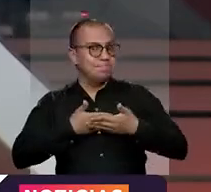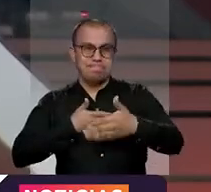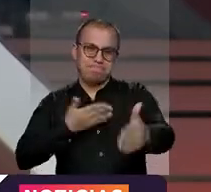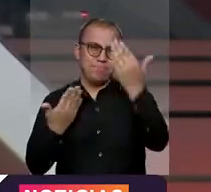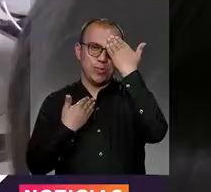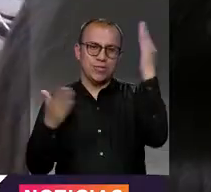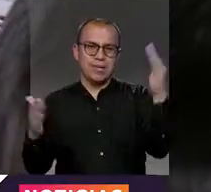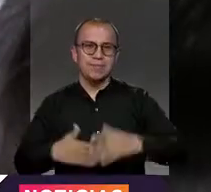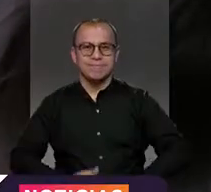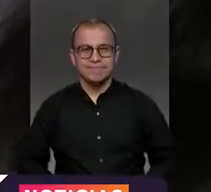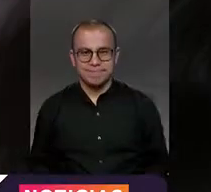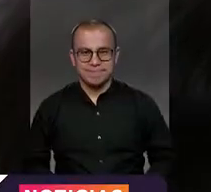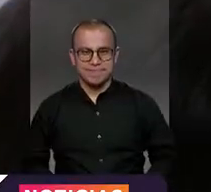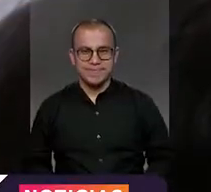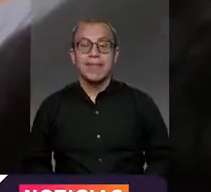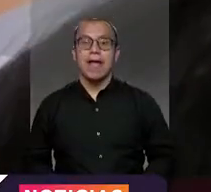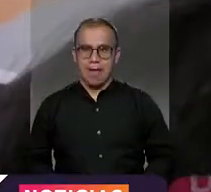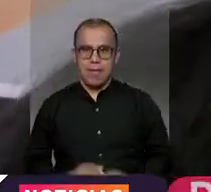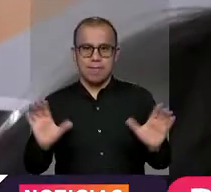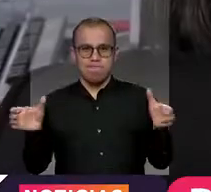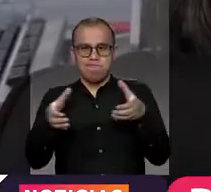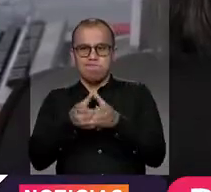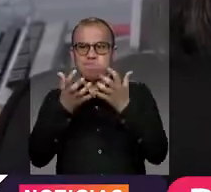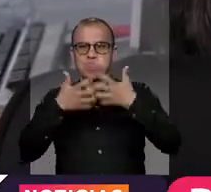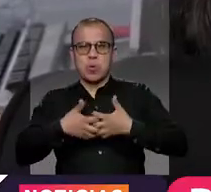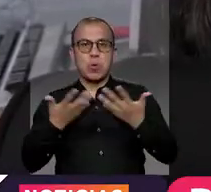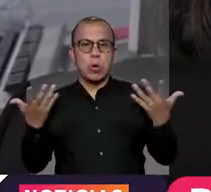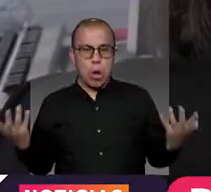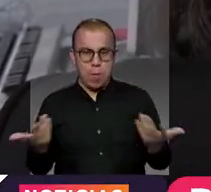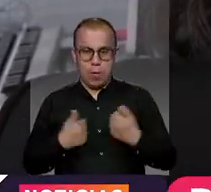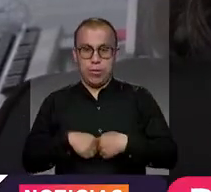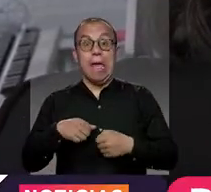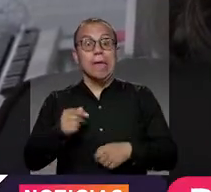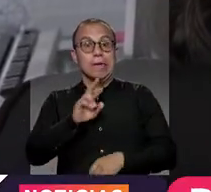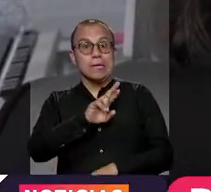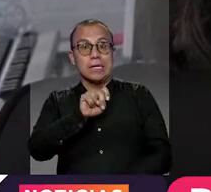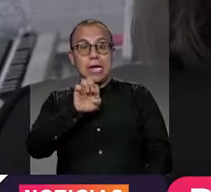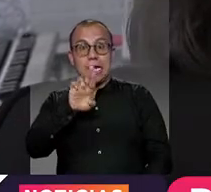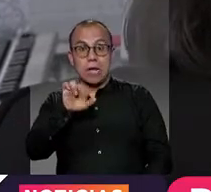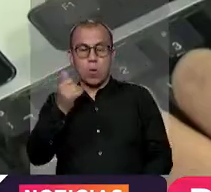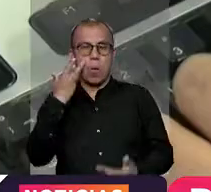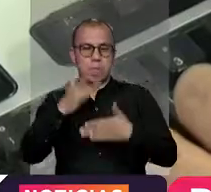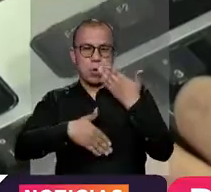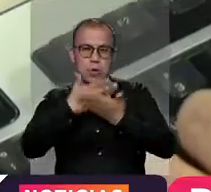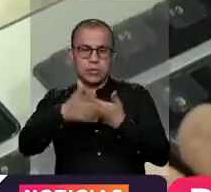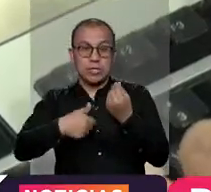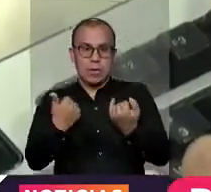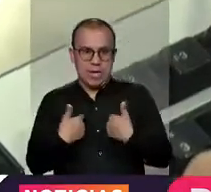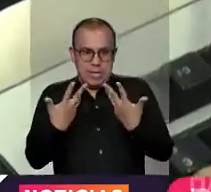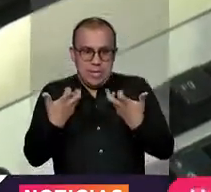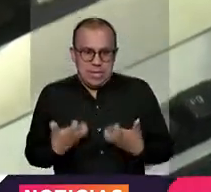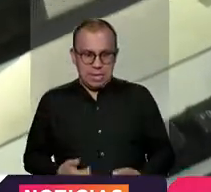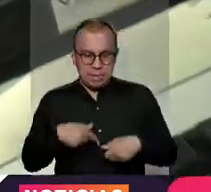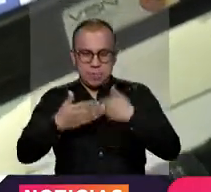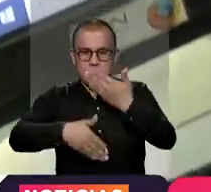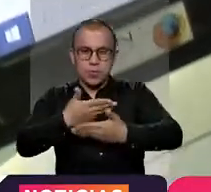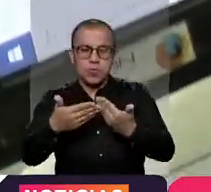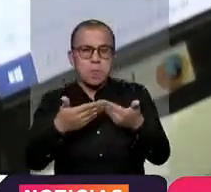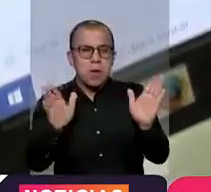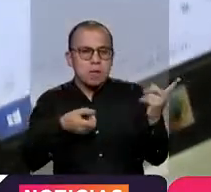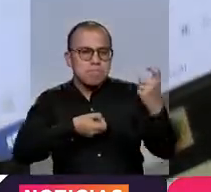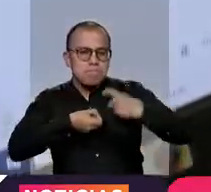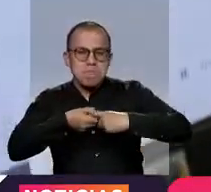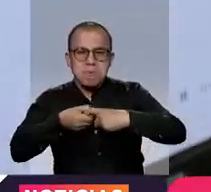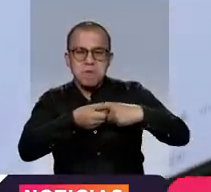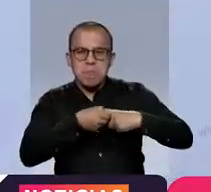indefinido. Accedo es una compañía de origen nicaragüense que ha decidido ampliar sus operaciones en la capital y que abrió esta oferta en la